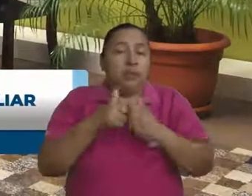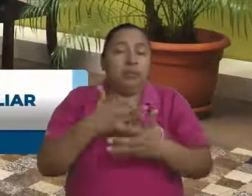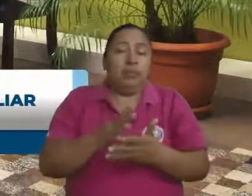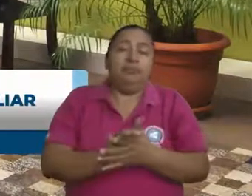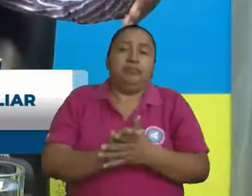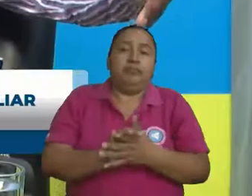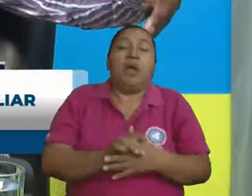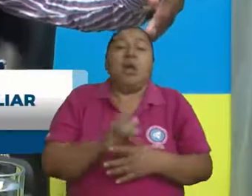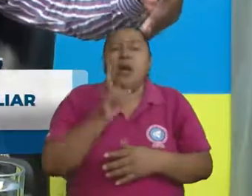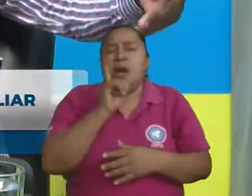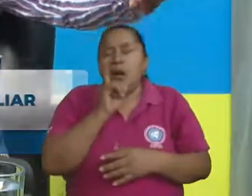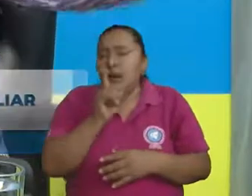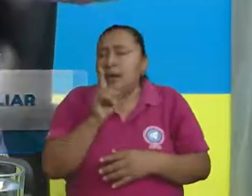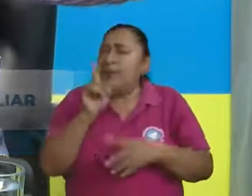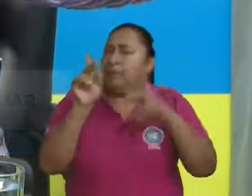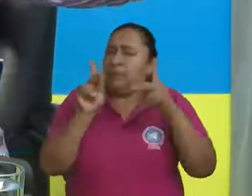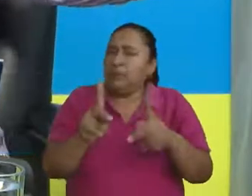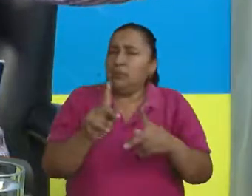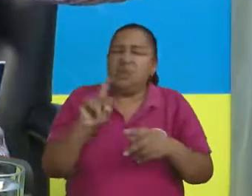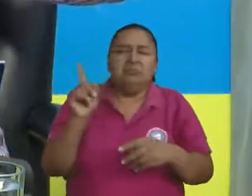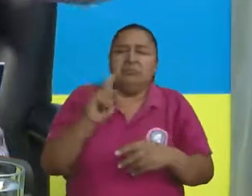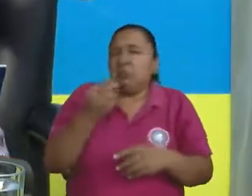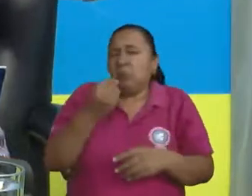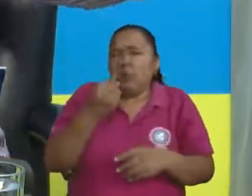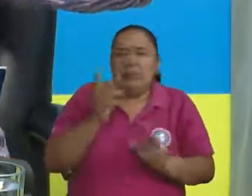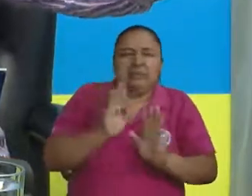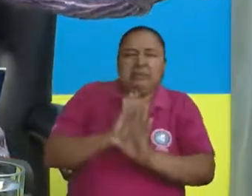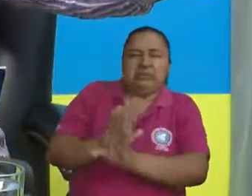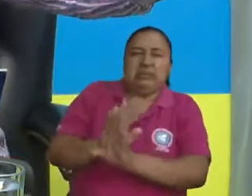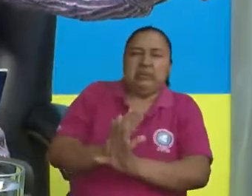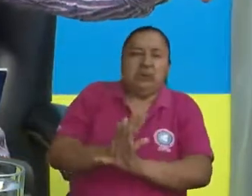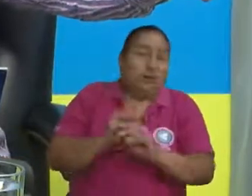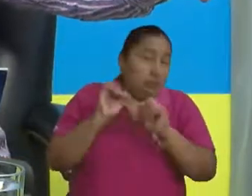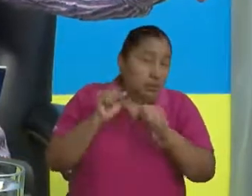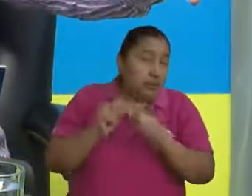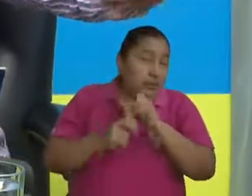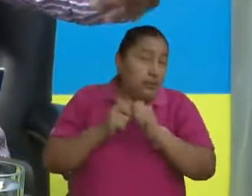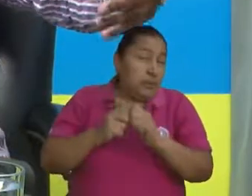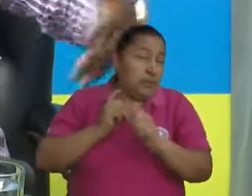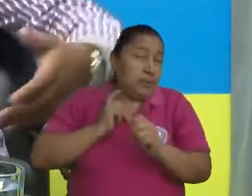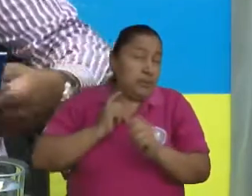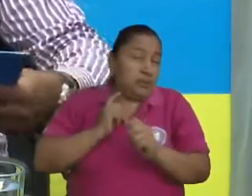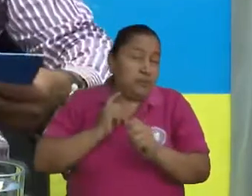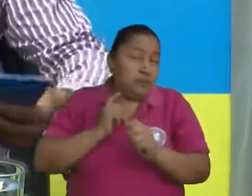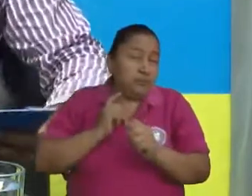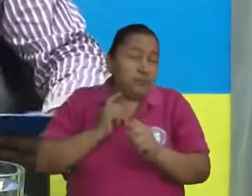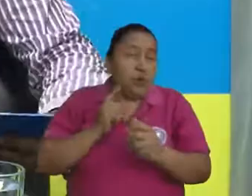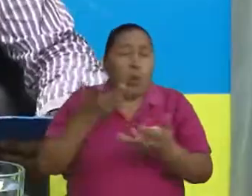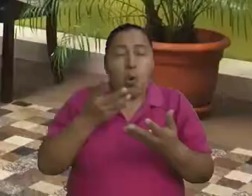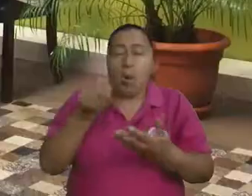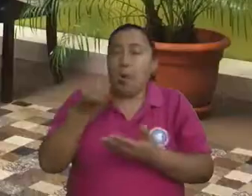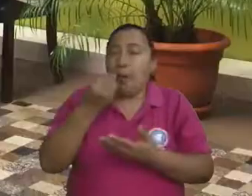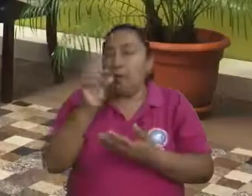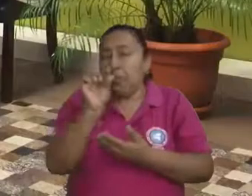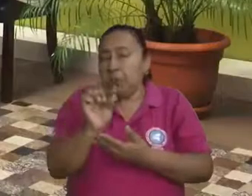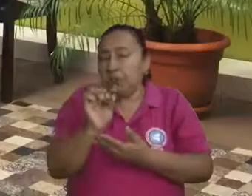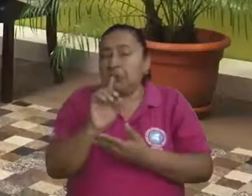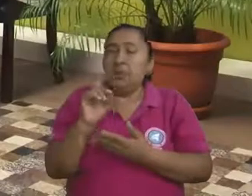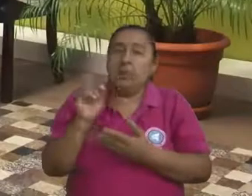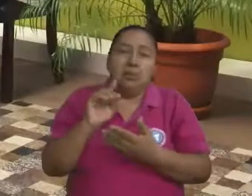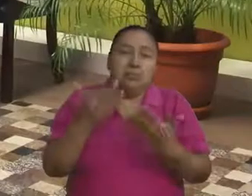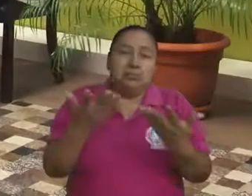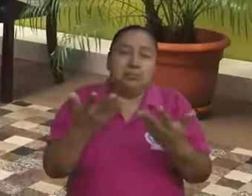personas desganadas, me imagino, los niños que no comen los puede afectar, obviamente. Que están comiendo poco, que no, incluso no